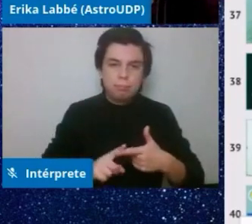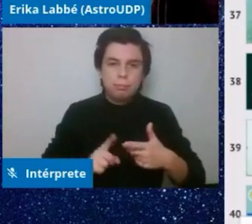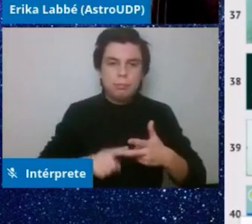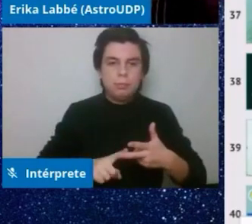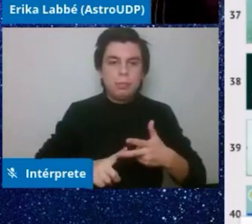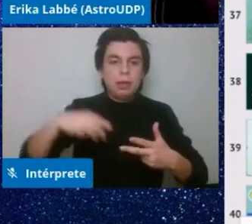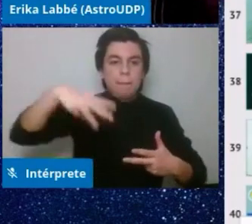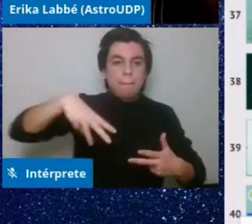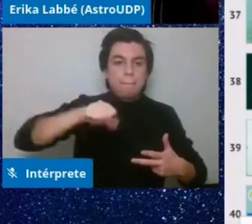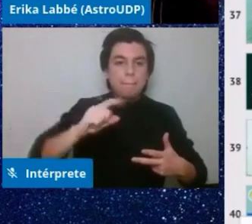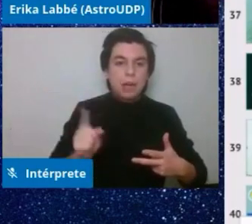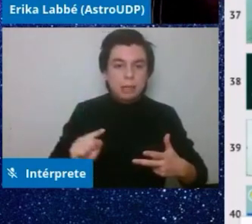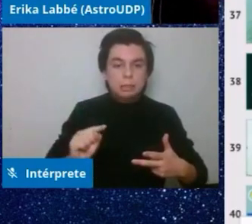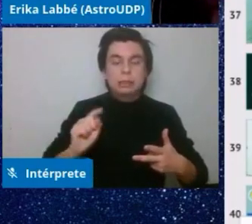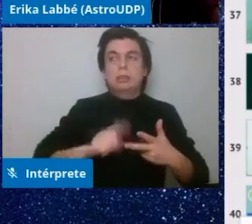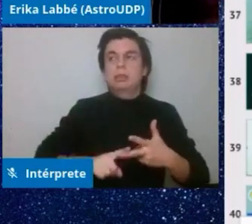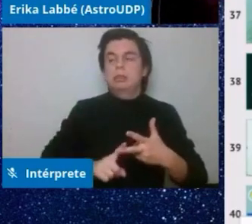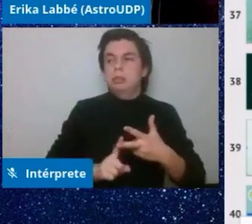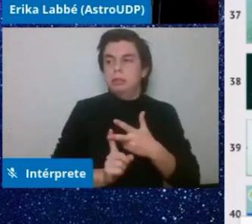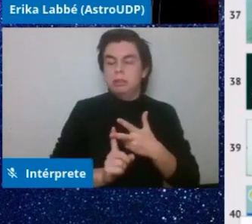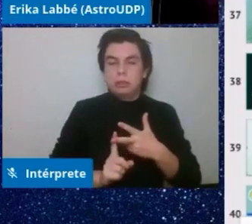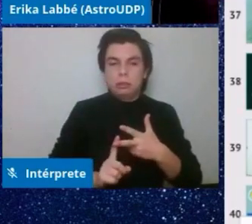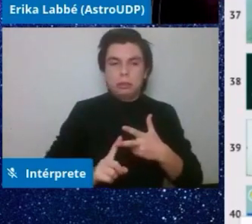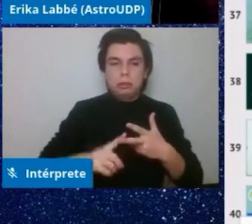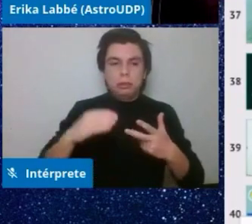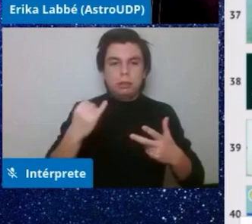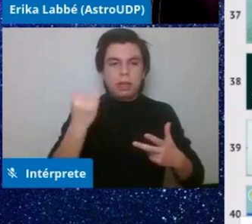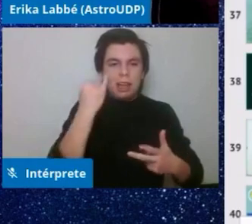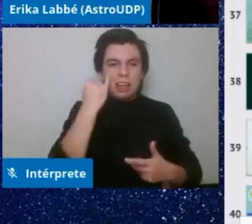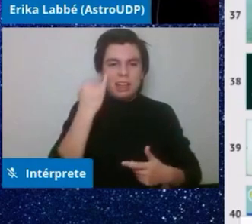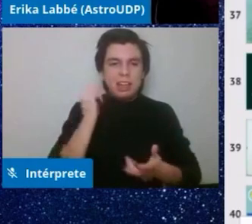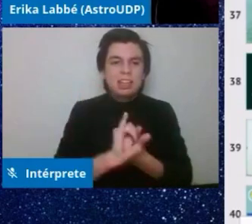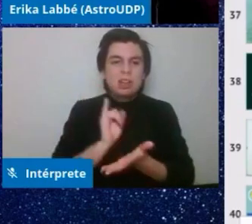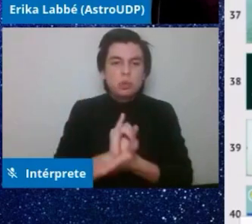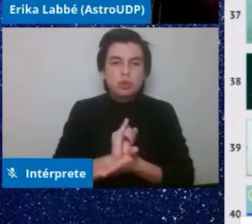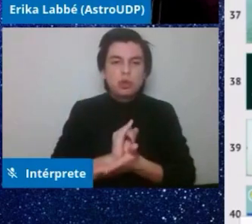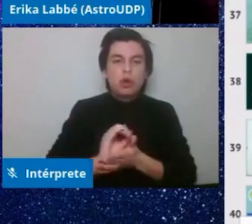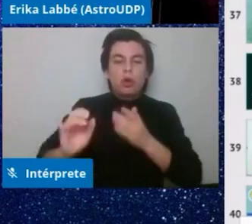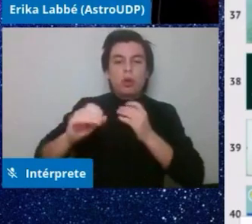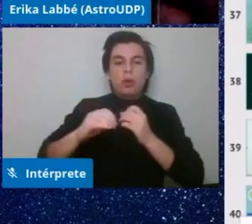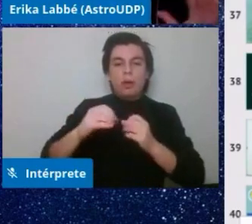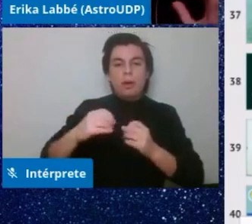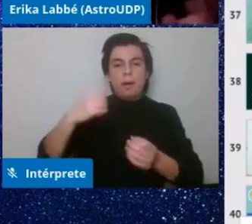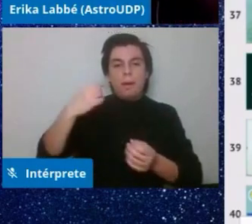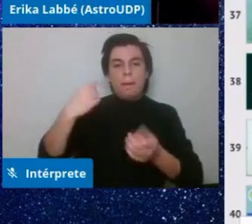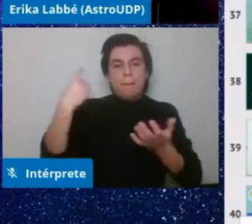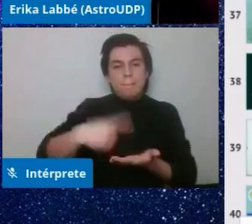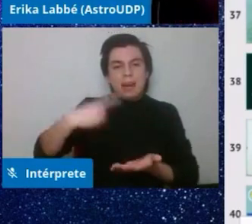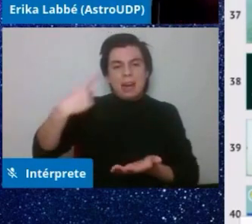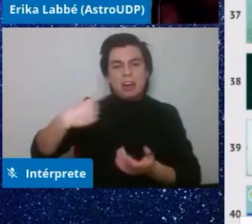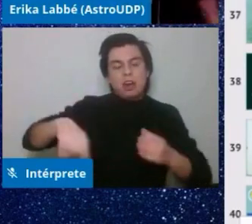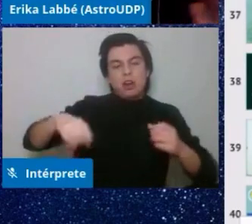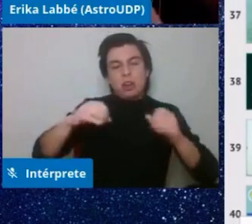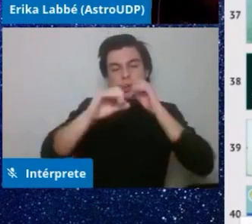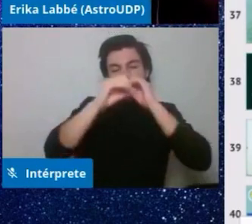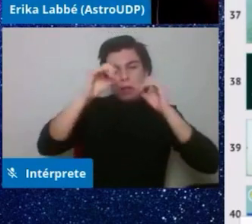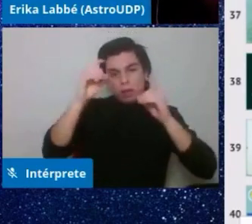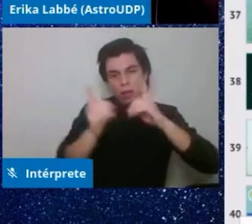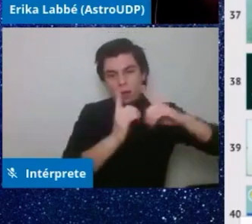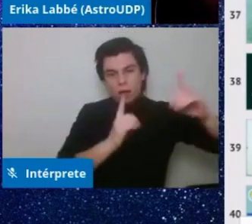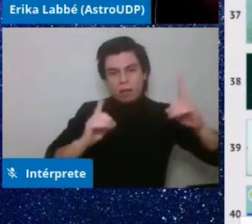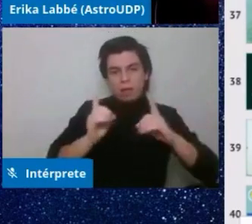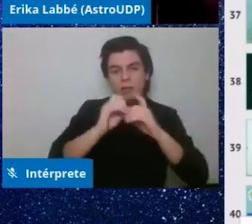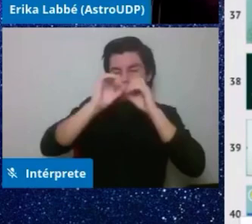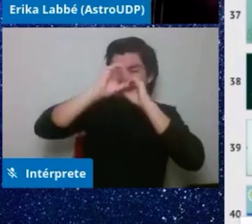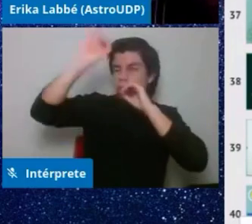MAS, ¿cómo se llama? El Instituto de Milenio de Astrofísica MAS. Hay varias instituciones que también son muy